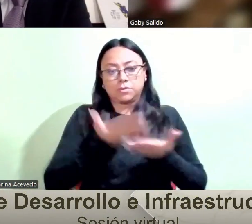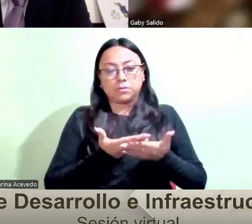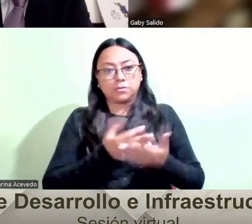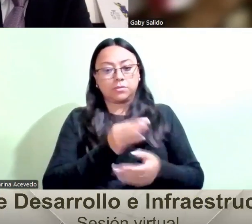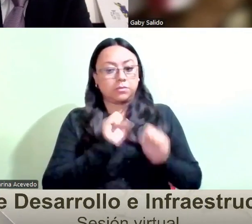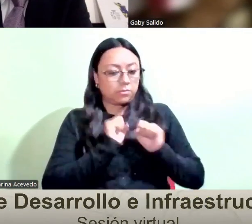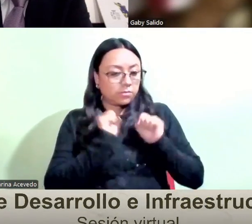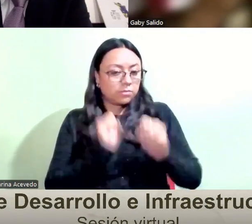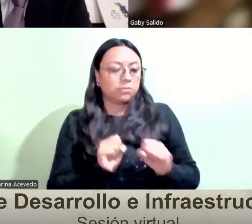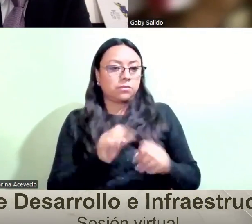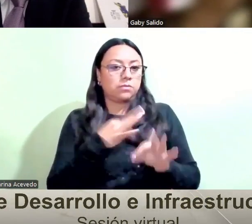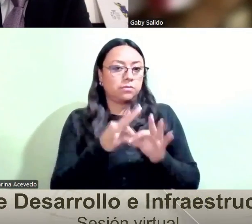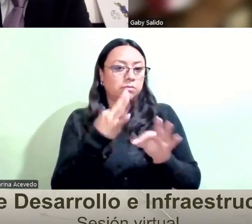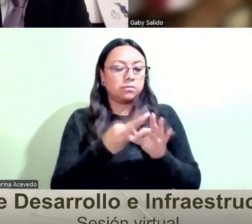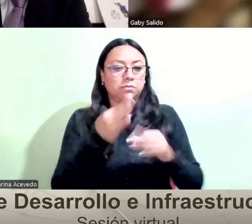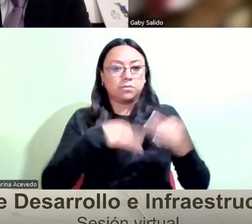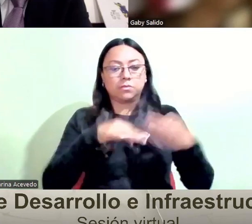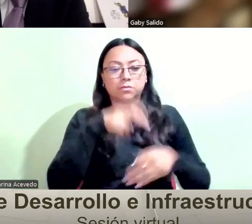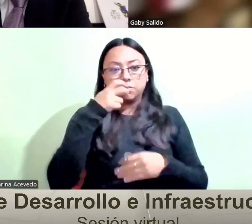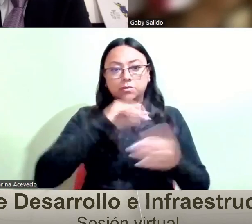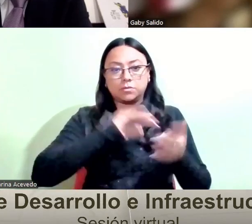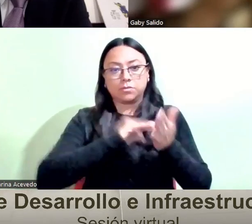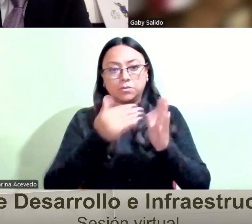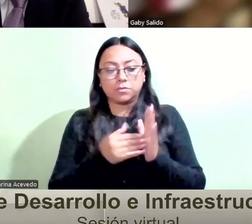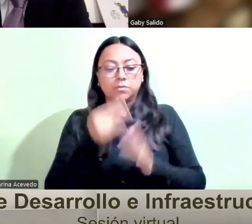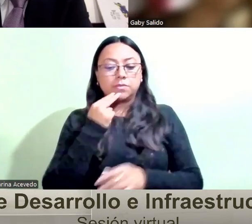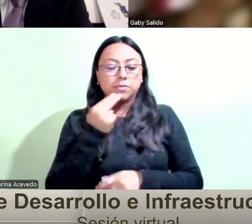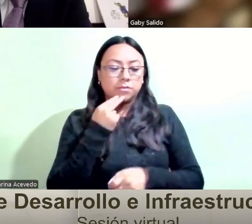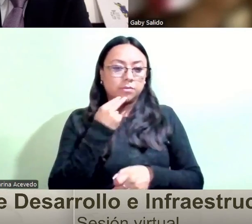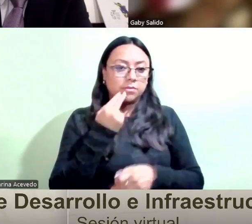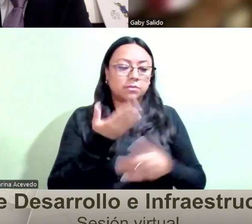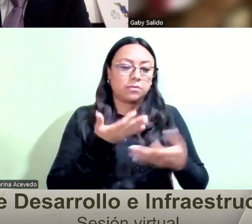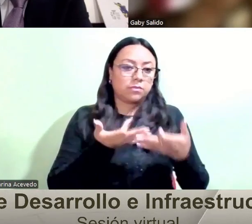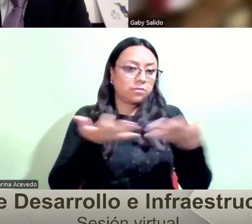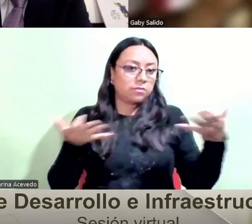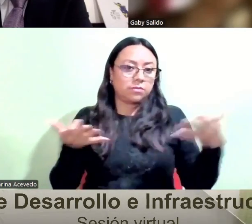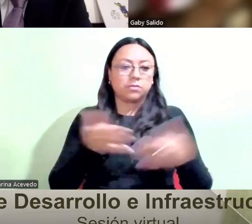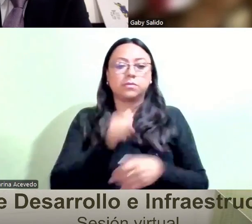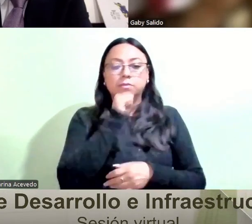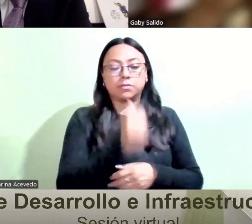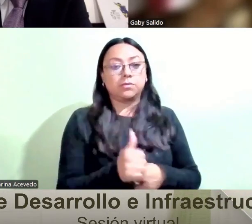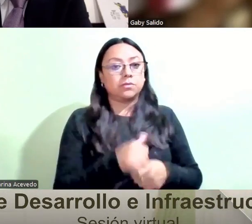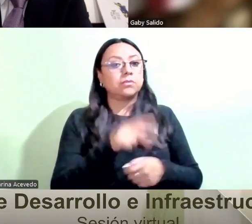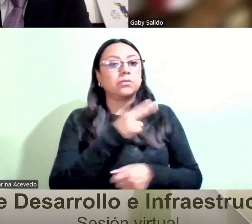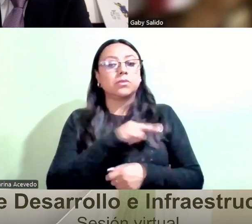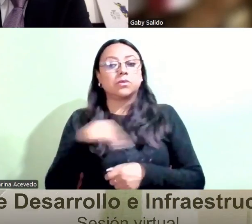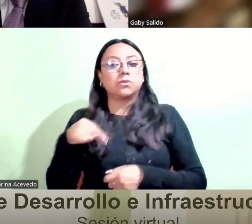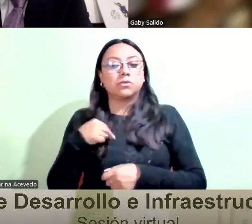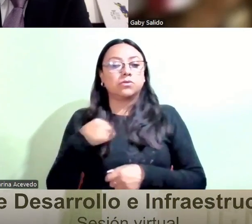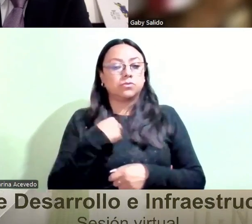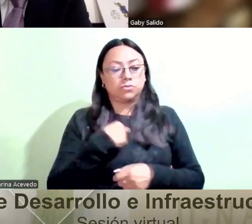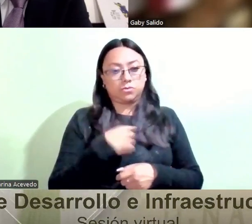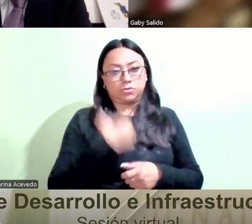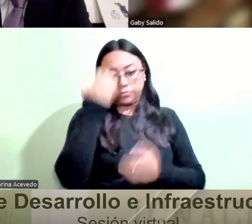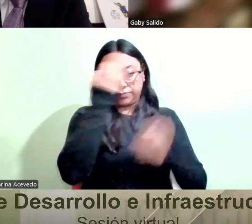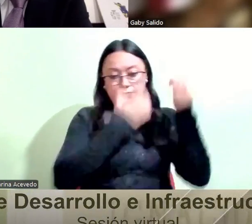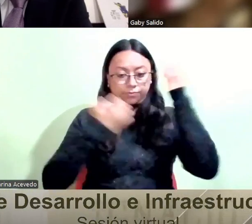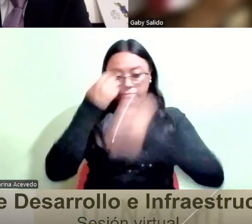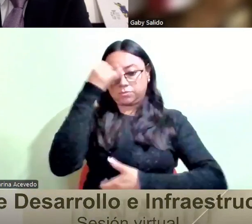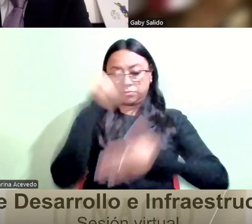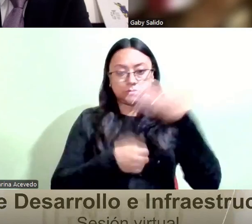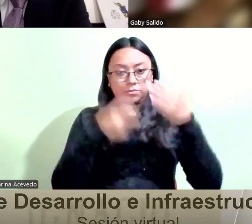esta estrategia de usos de suelo planteadas en dicho instrumento. Ahora bien, al realizar un análisis de la memoria descriptiva del